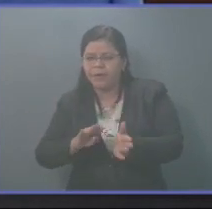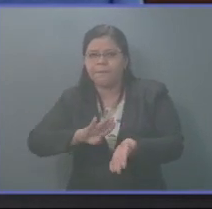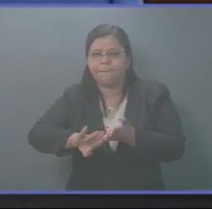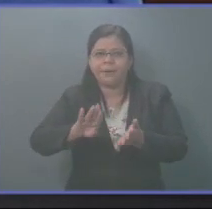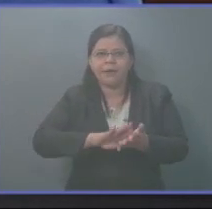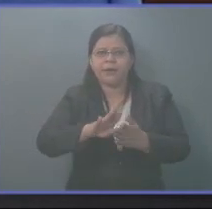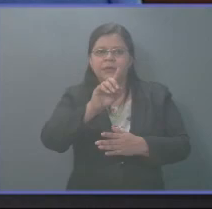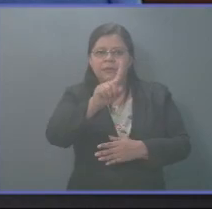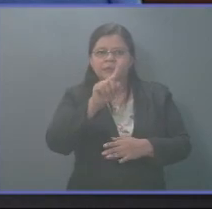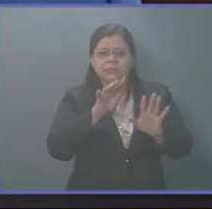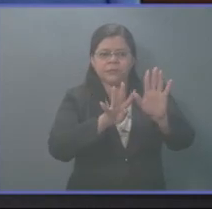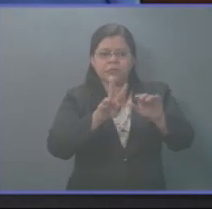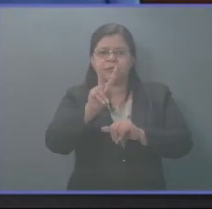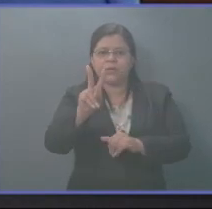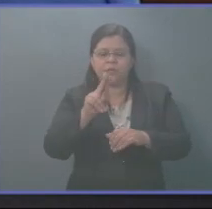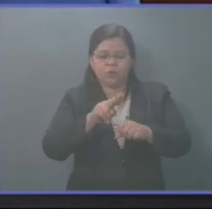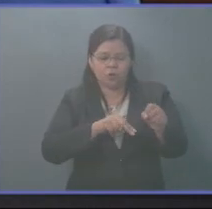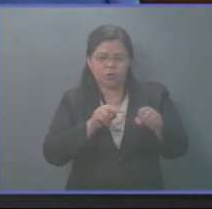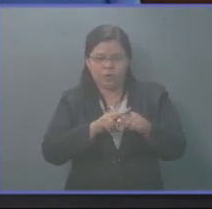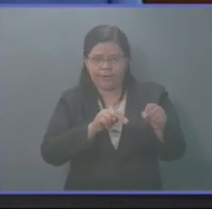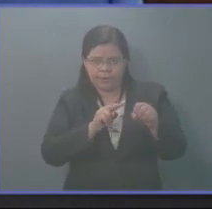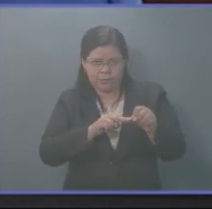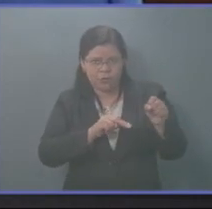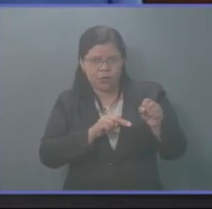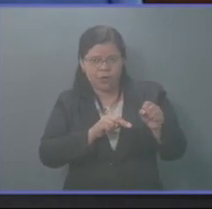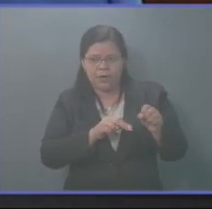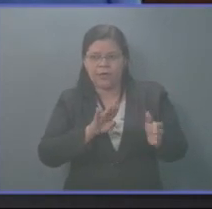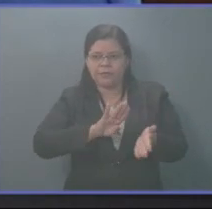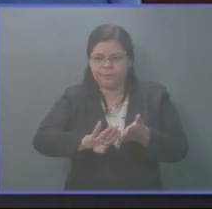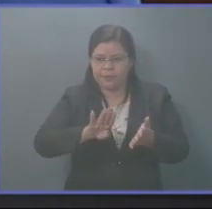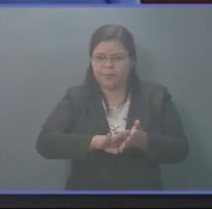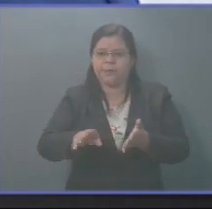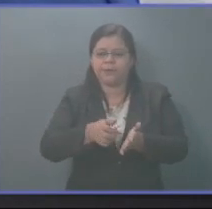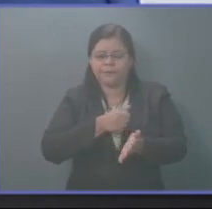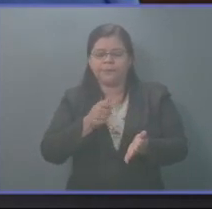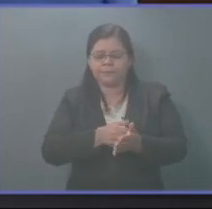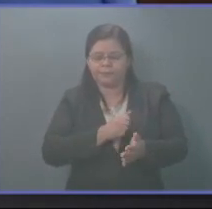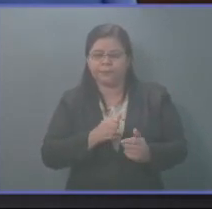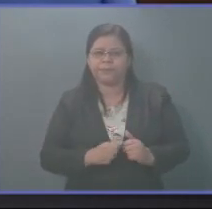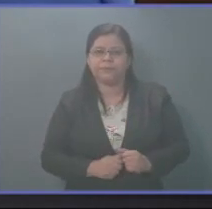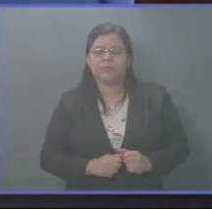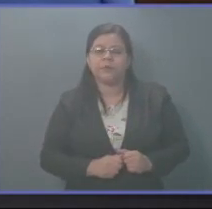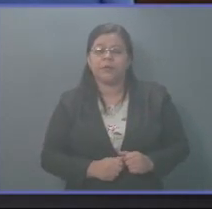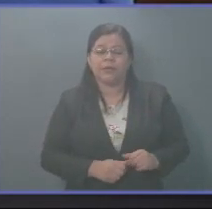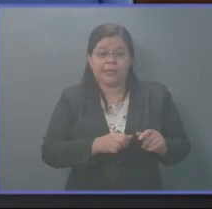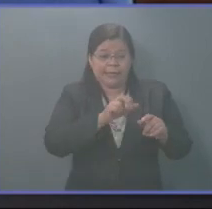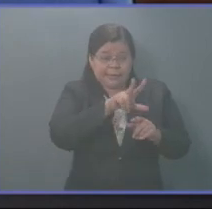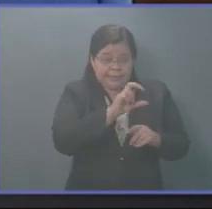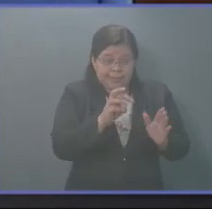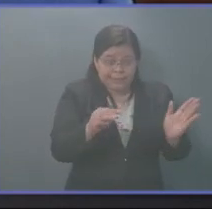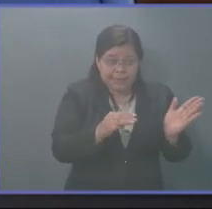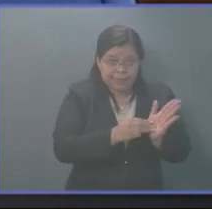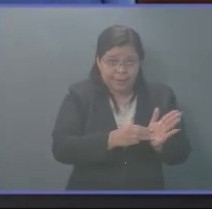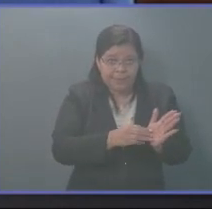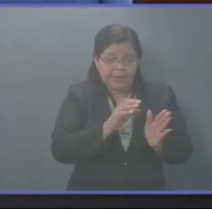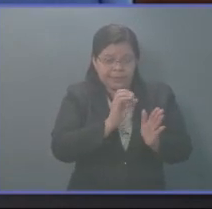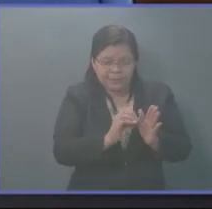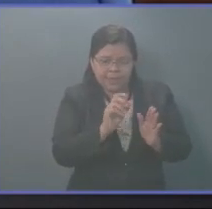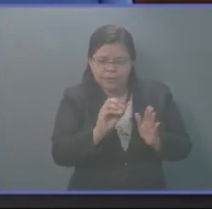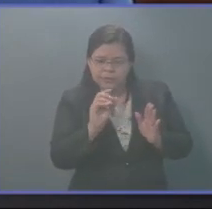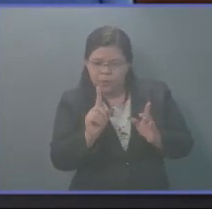fija de $192 más .002 por millar o fracción excedentes a 15,000. De 30,000.01